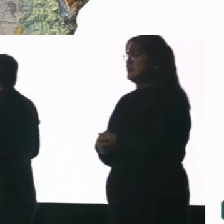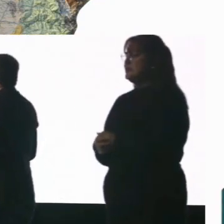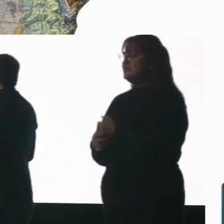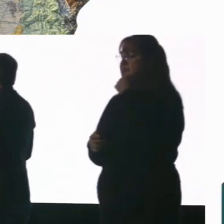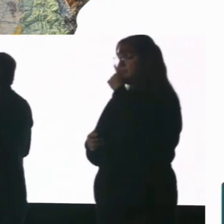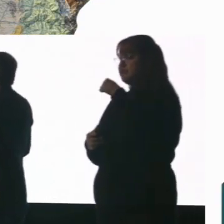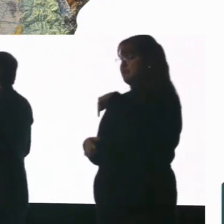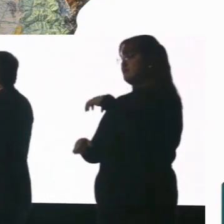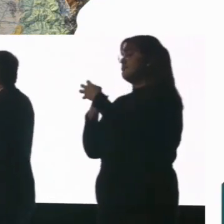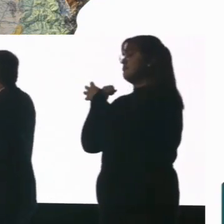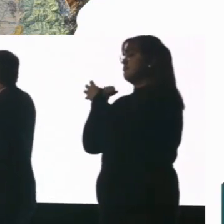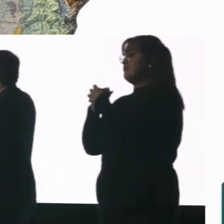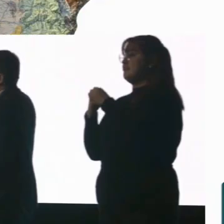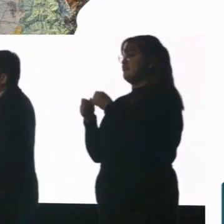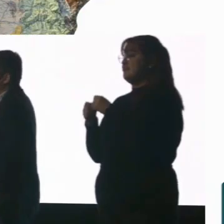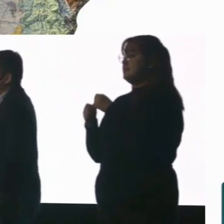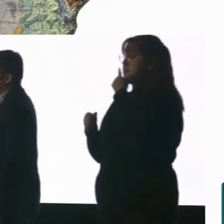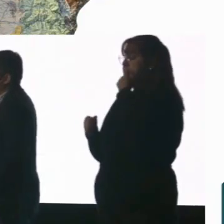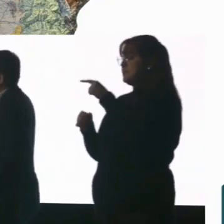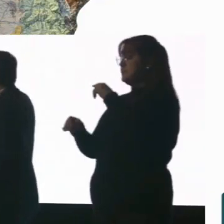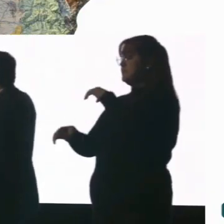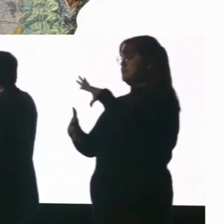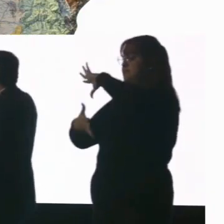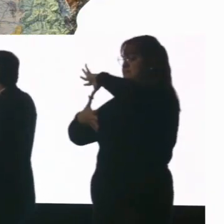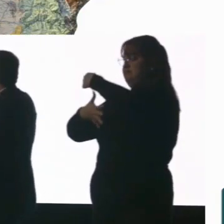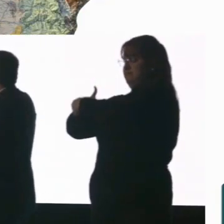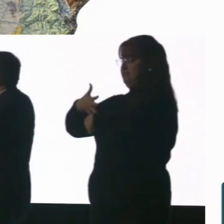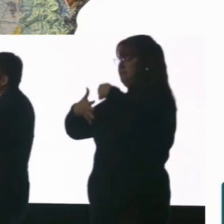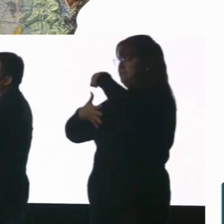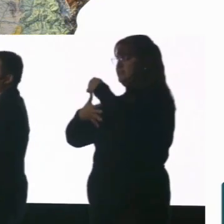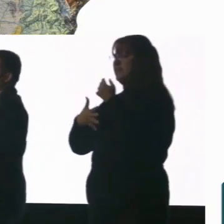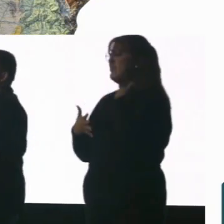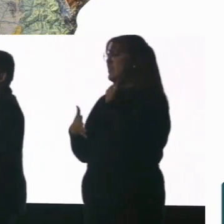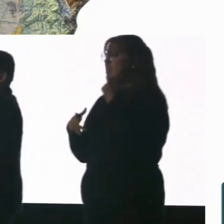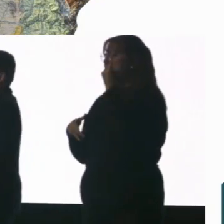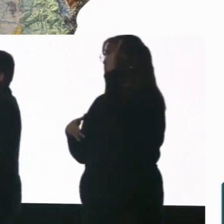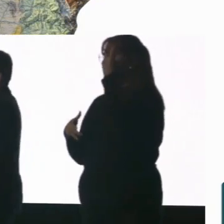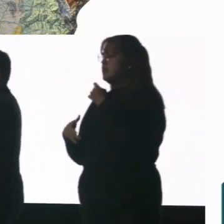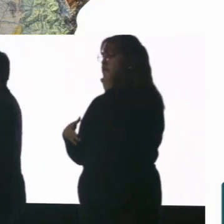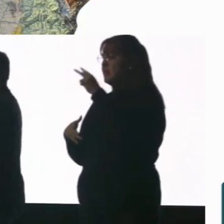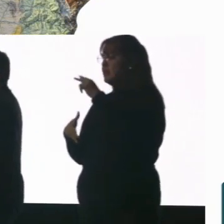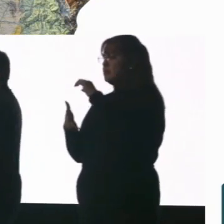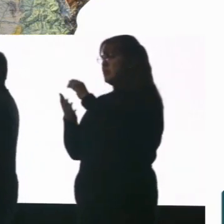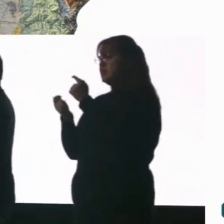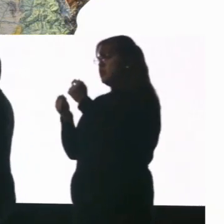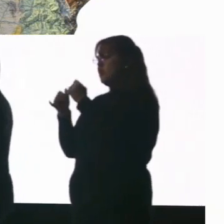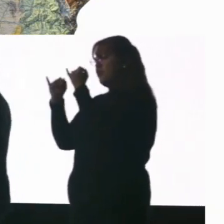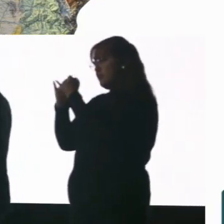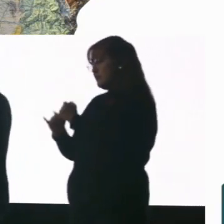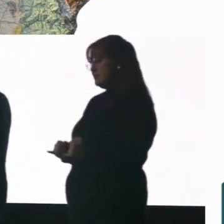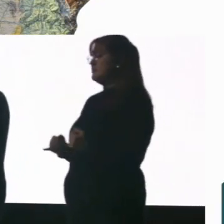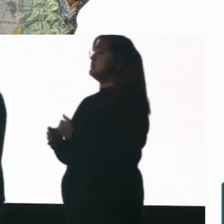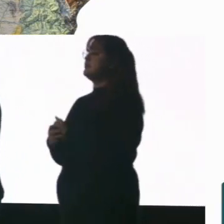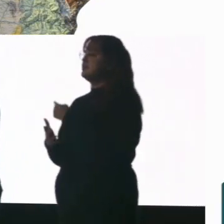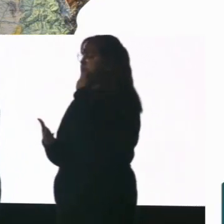región, tenemos que Sudamérica en general, esta sería como una especie de la morfología, ¿ya? Con las morfoestructuras